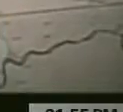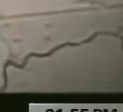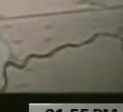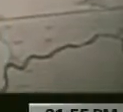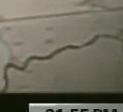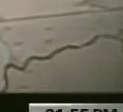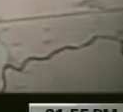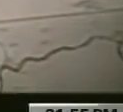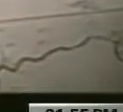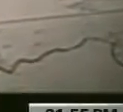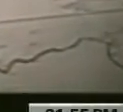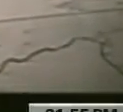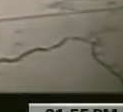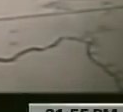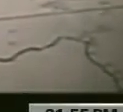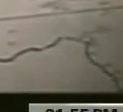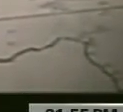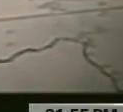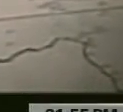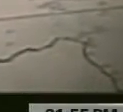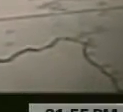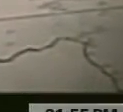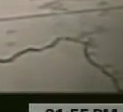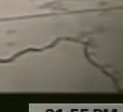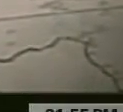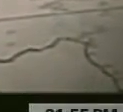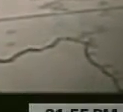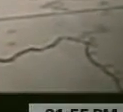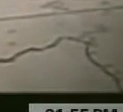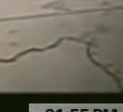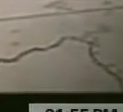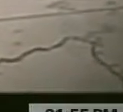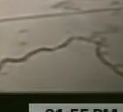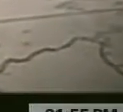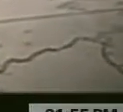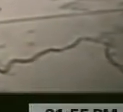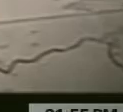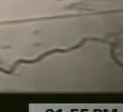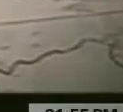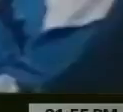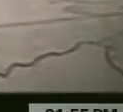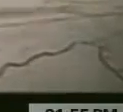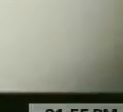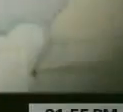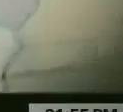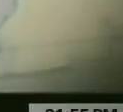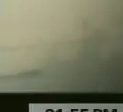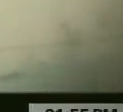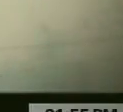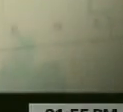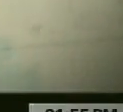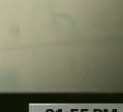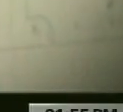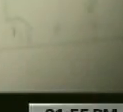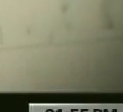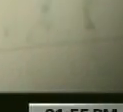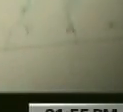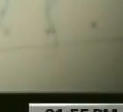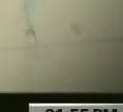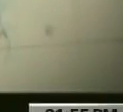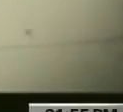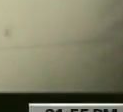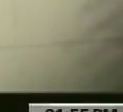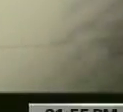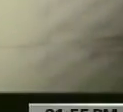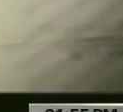petroquímico, energético, etcétera, de cerca de 100.000 kilómetros cuadrados. Aquí hay una columna vertebral, el